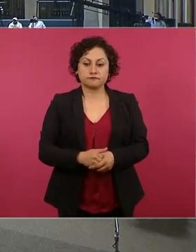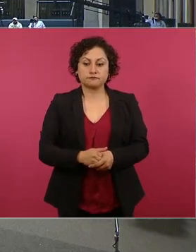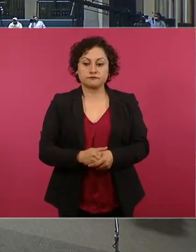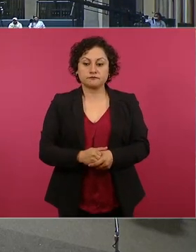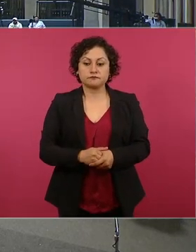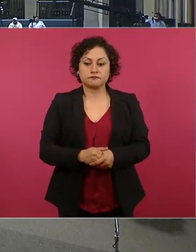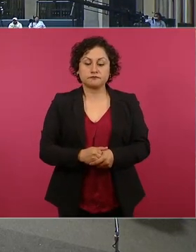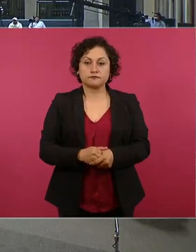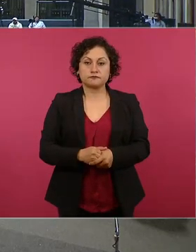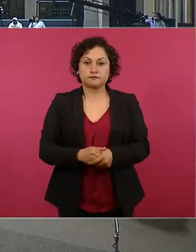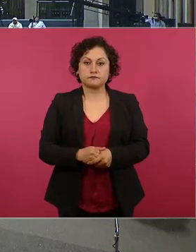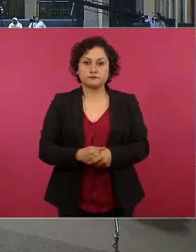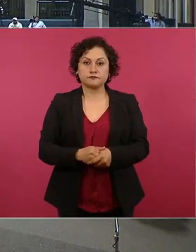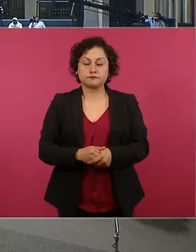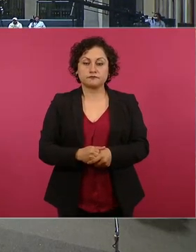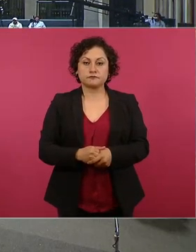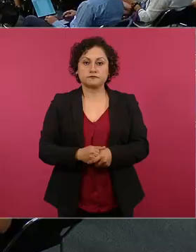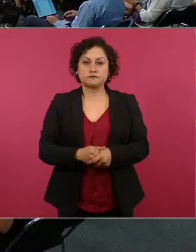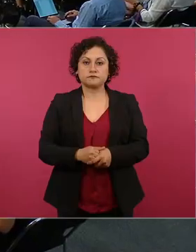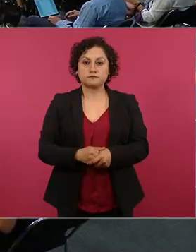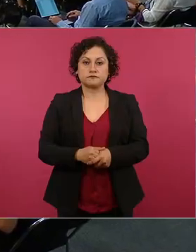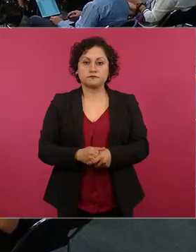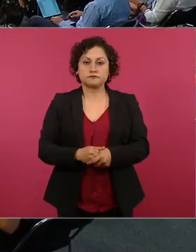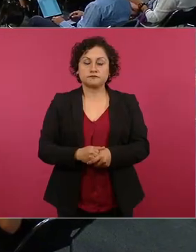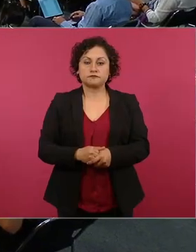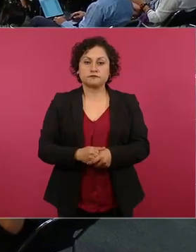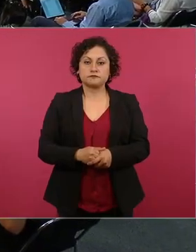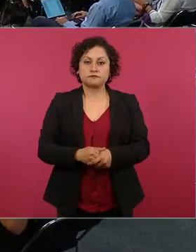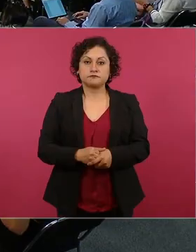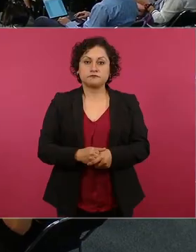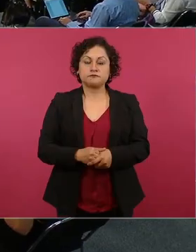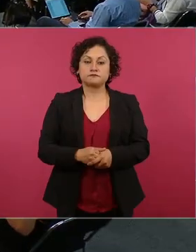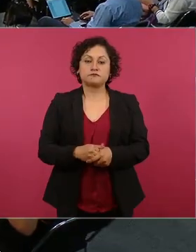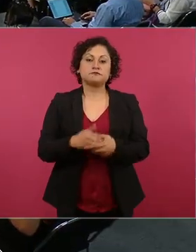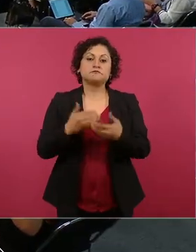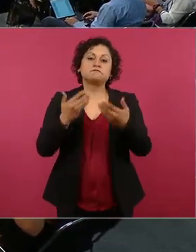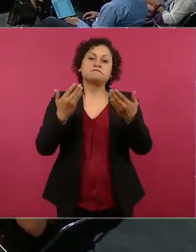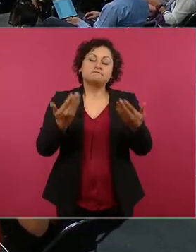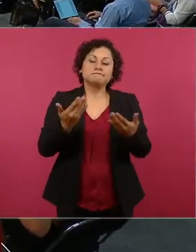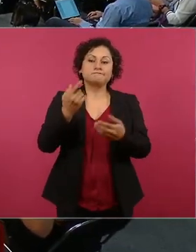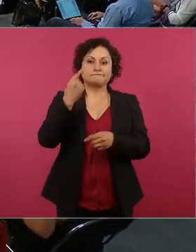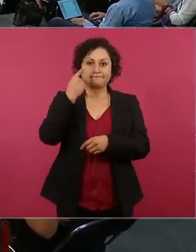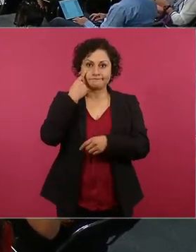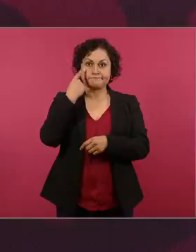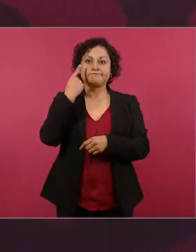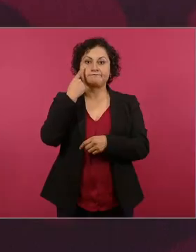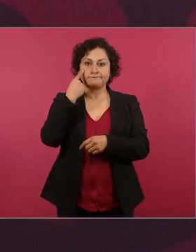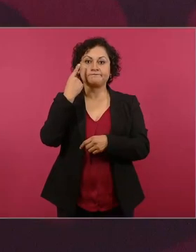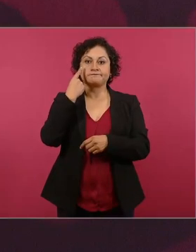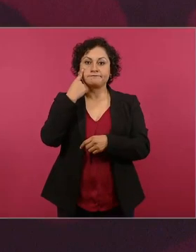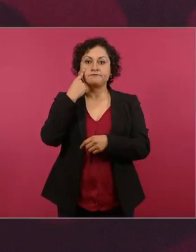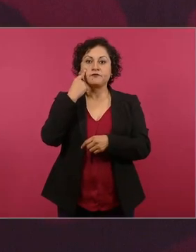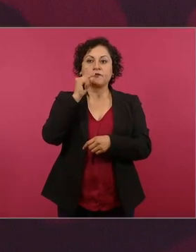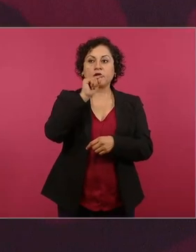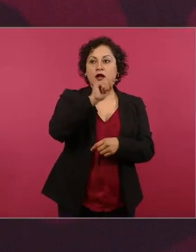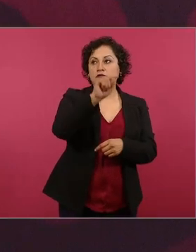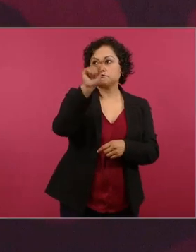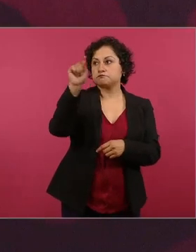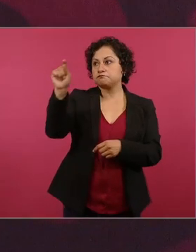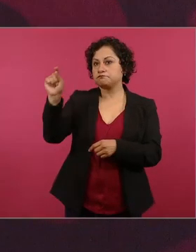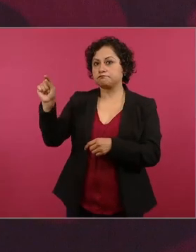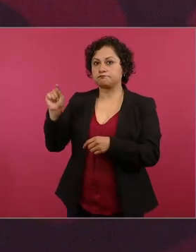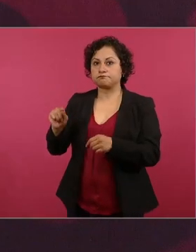A investigar esto para reforzar la versión que dan? Pues miren, hay un trabajo que han hecho las instancias